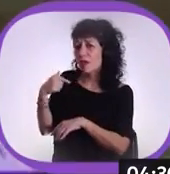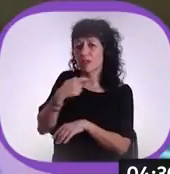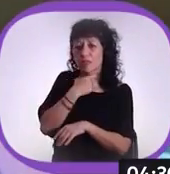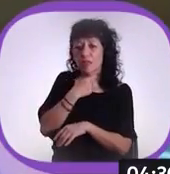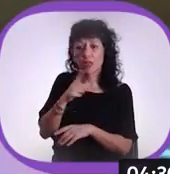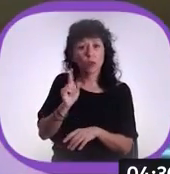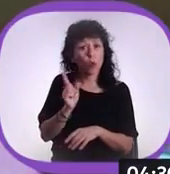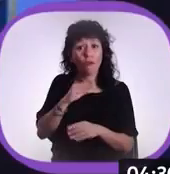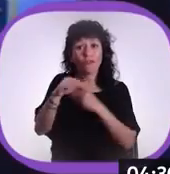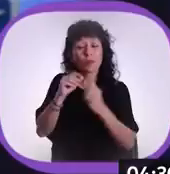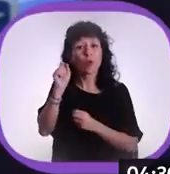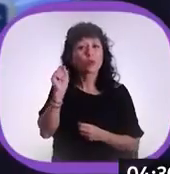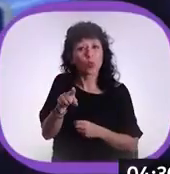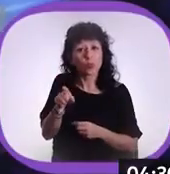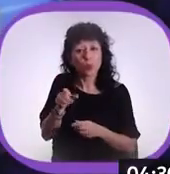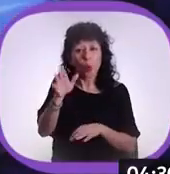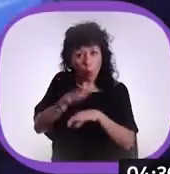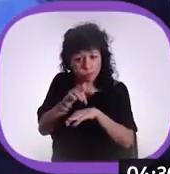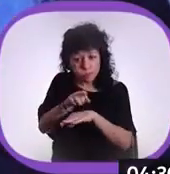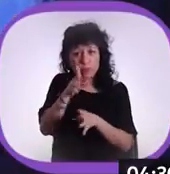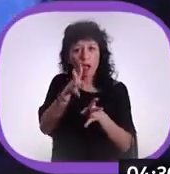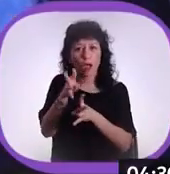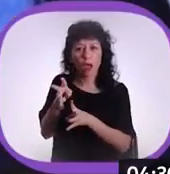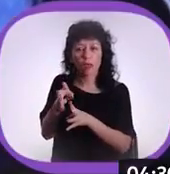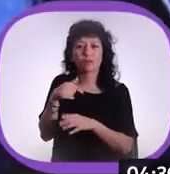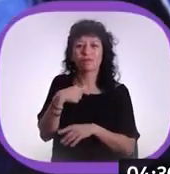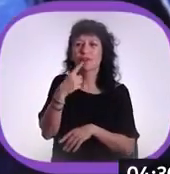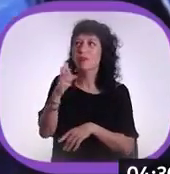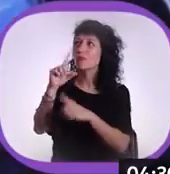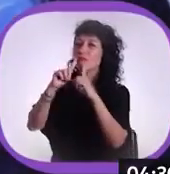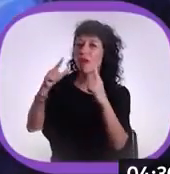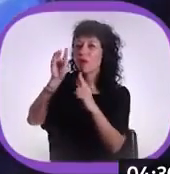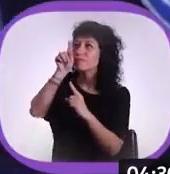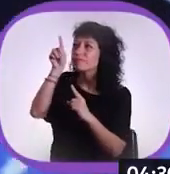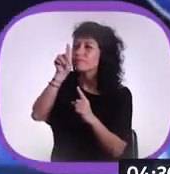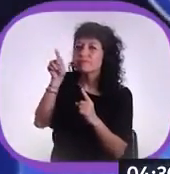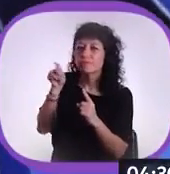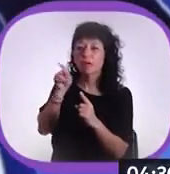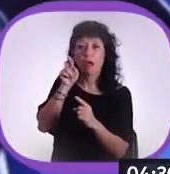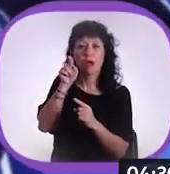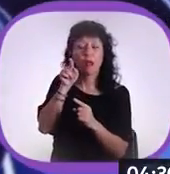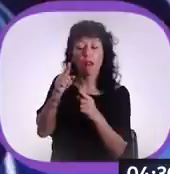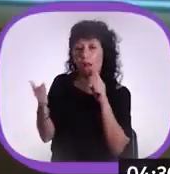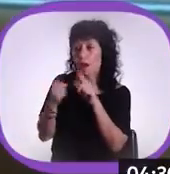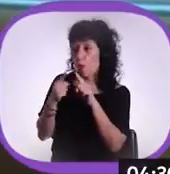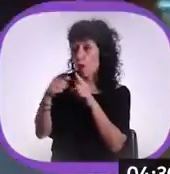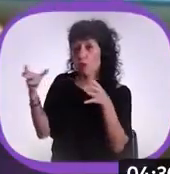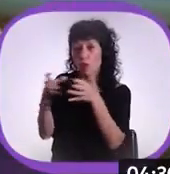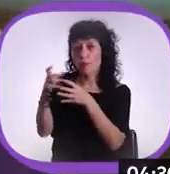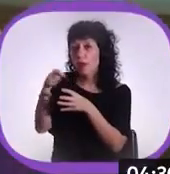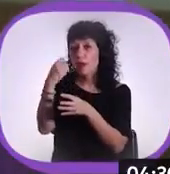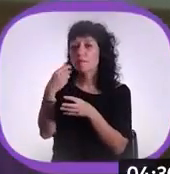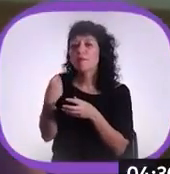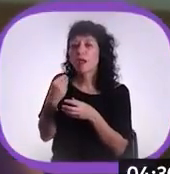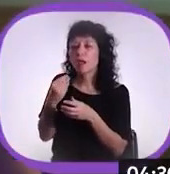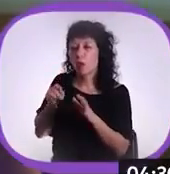¿Qué? ¿Cómo sabes eso? Los símbolos en el obelisco. Tu ancestro se alió con los reptiles para traicionar a los sentient. ¿Ese es